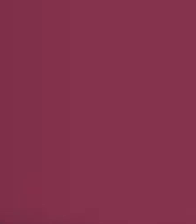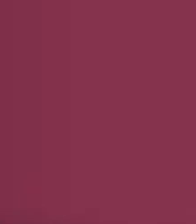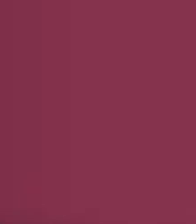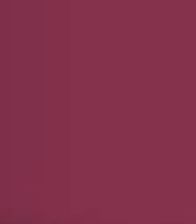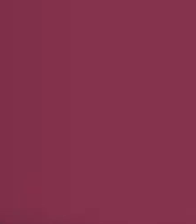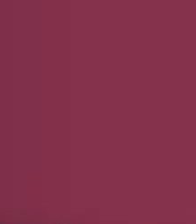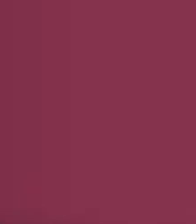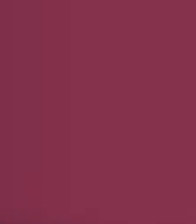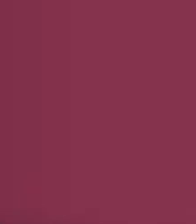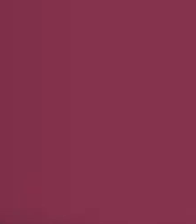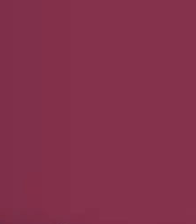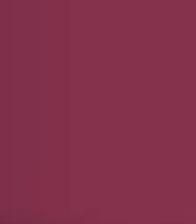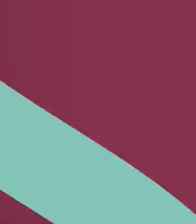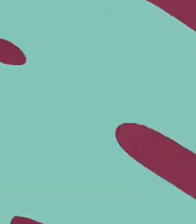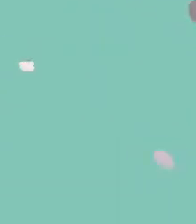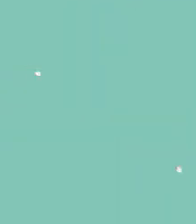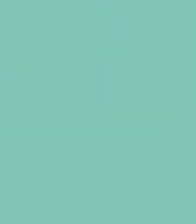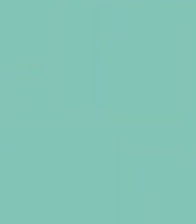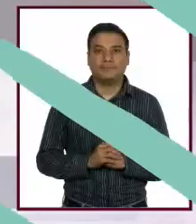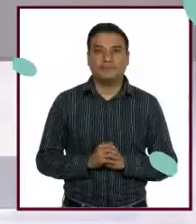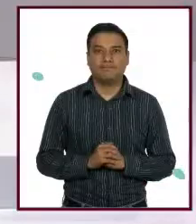Álvarez.